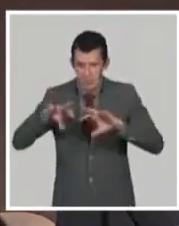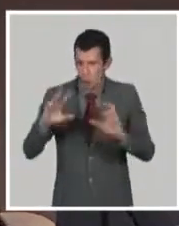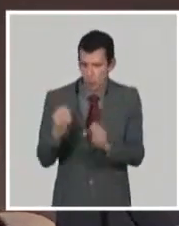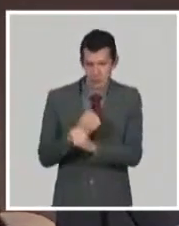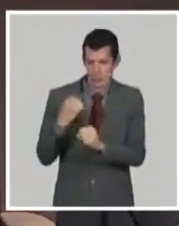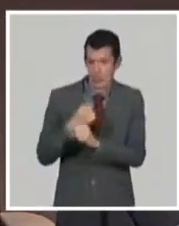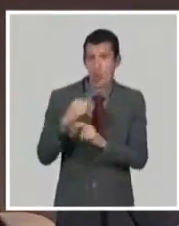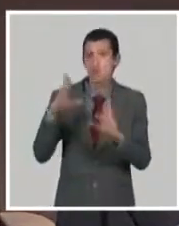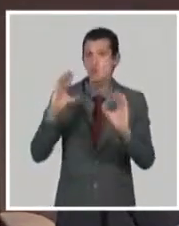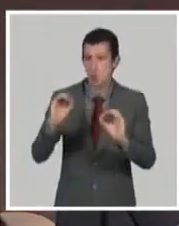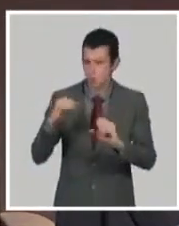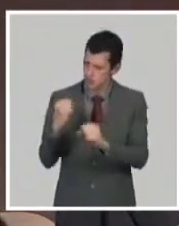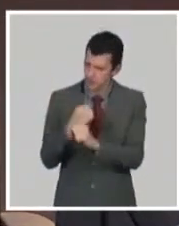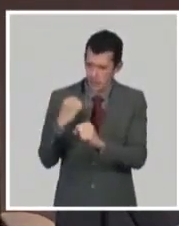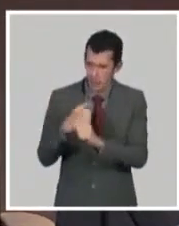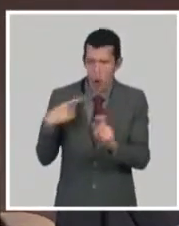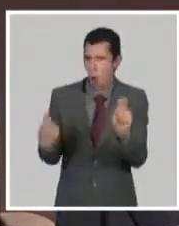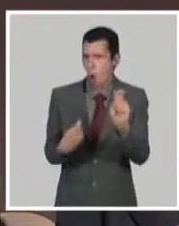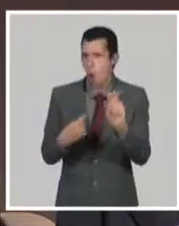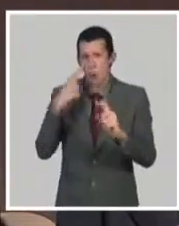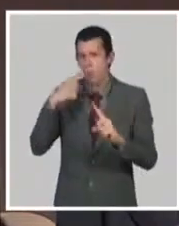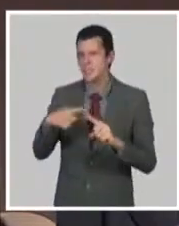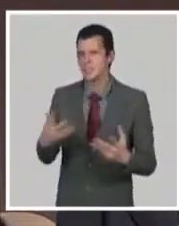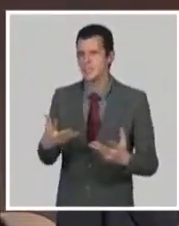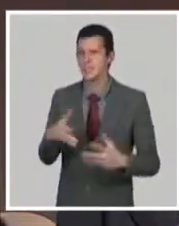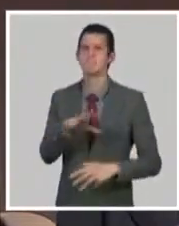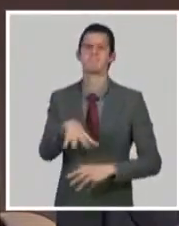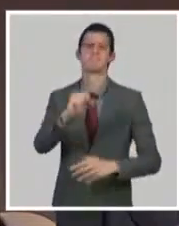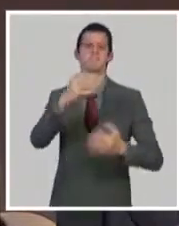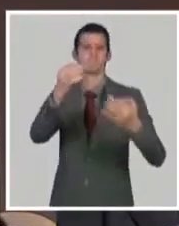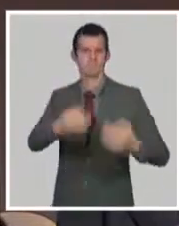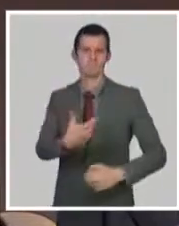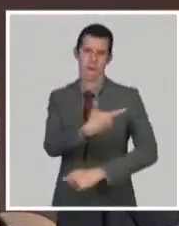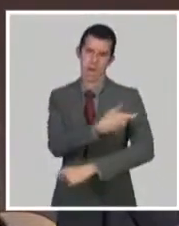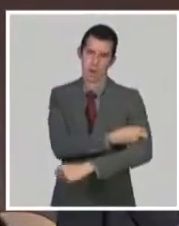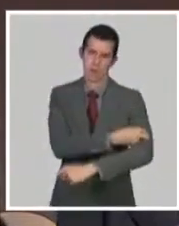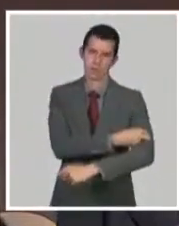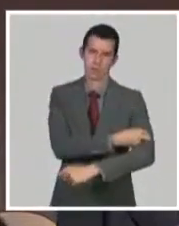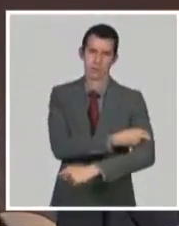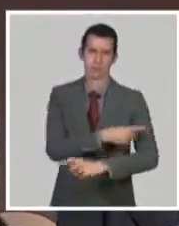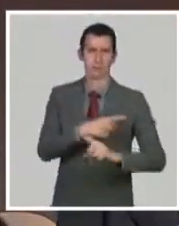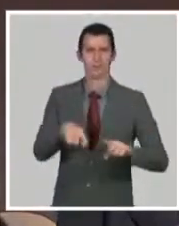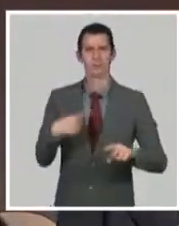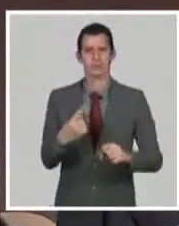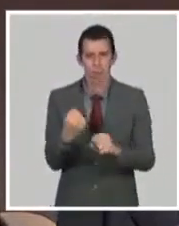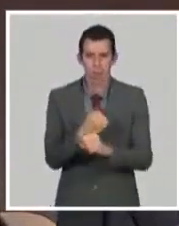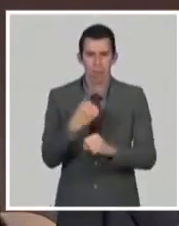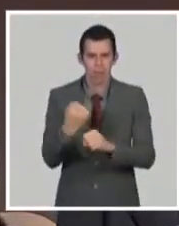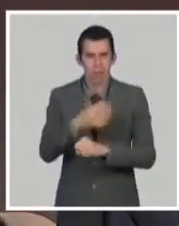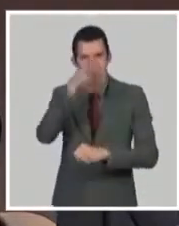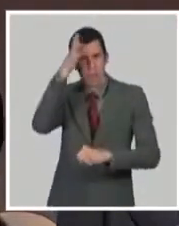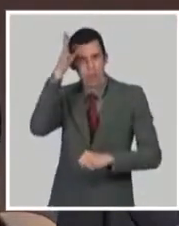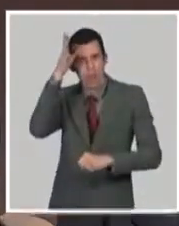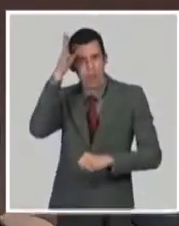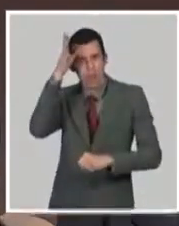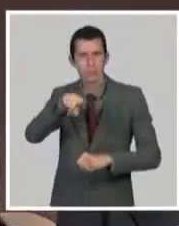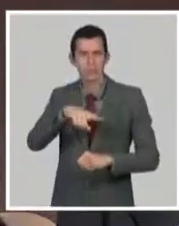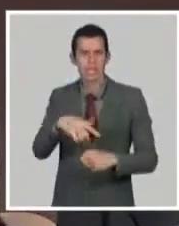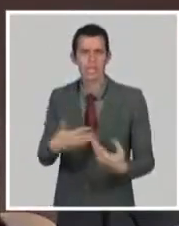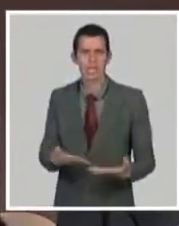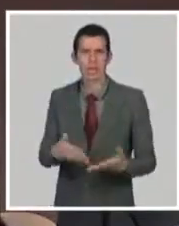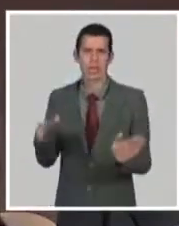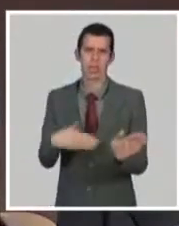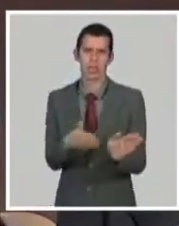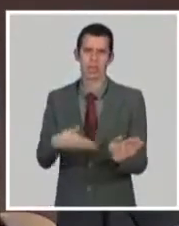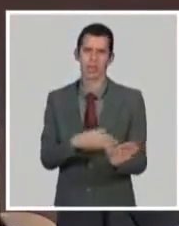vacunas, vamos a tener las vacunas, pero es necesario mantener la responsabilidad, el llamado que nos hace tener la responsabilidad individual,